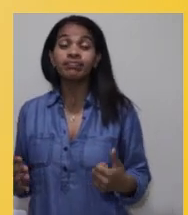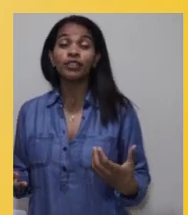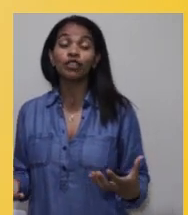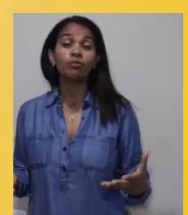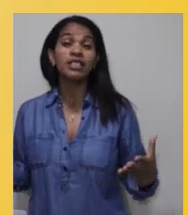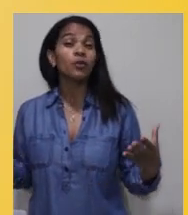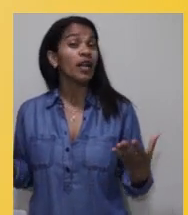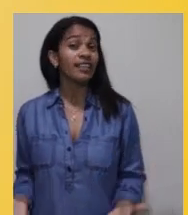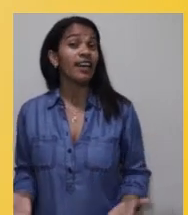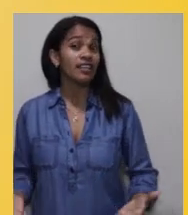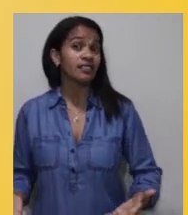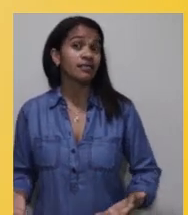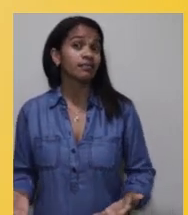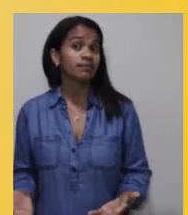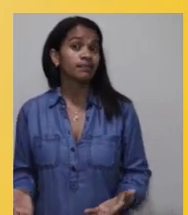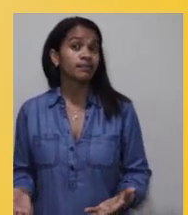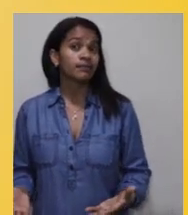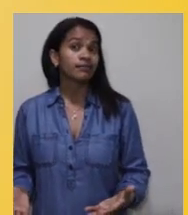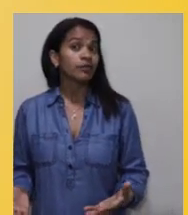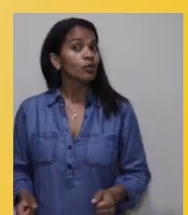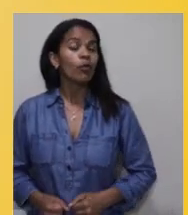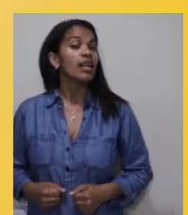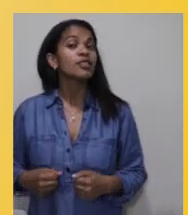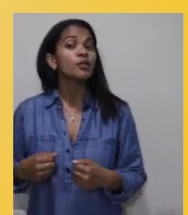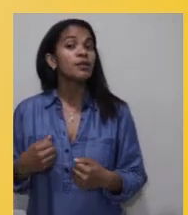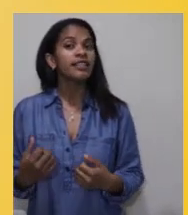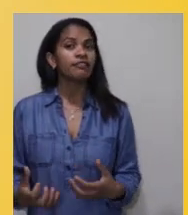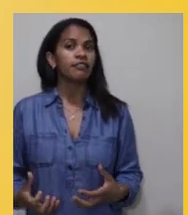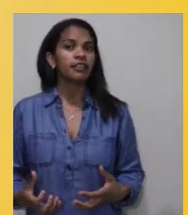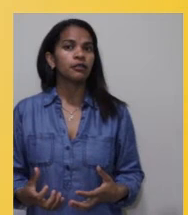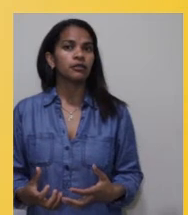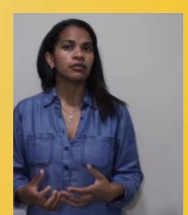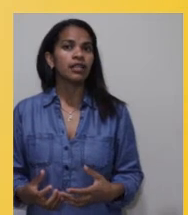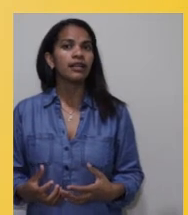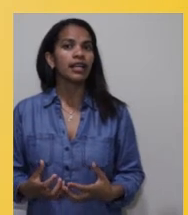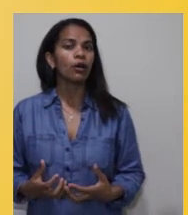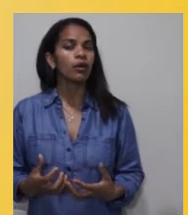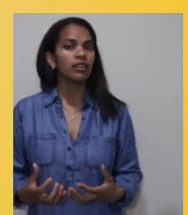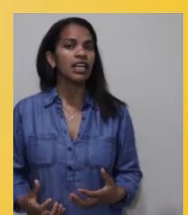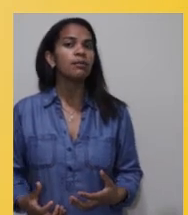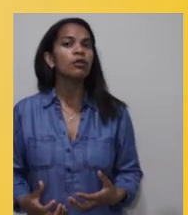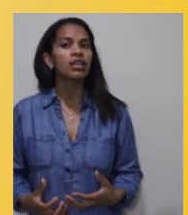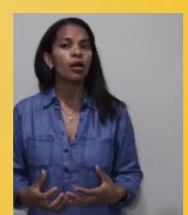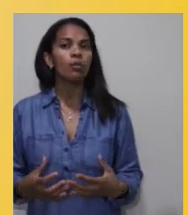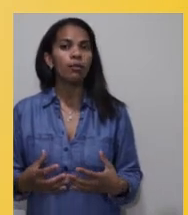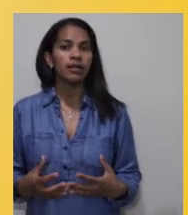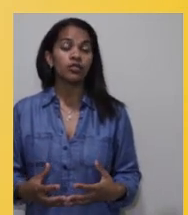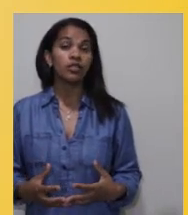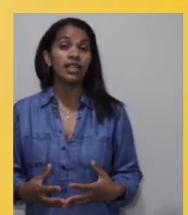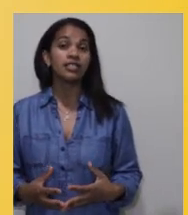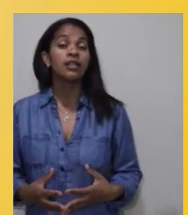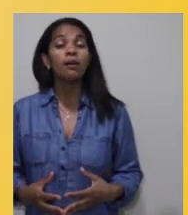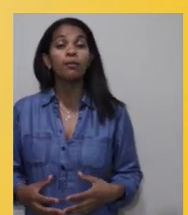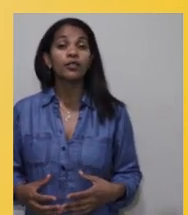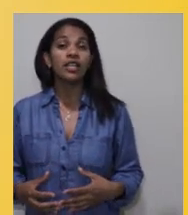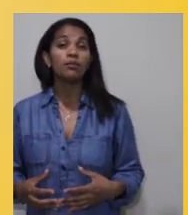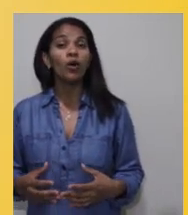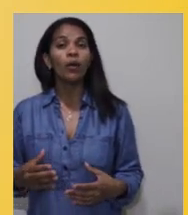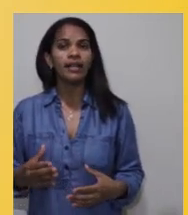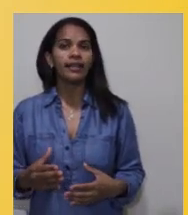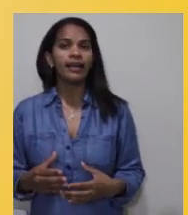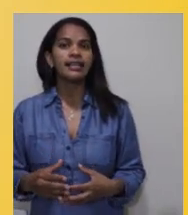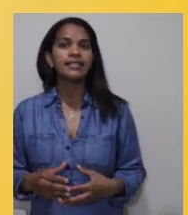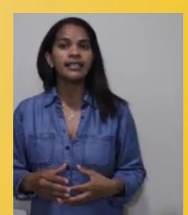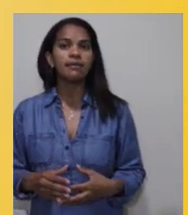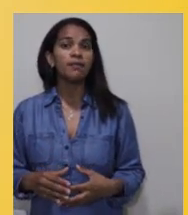cuáles son mis cualidades? ¿Cuáles son mis defectos? Recordemos que como persona